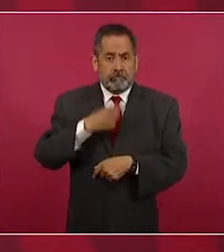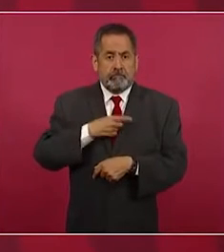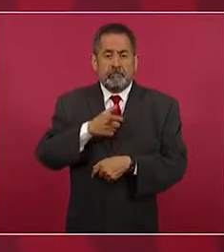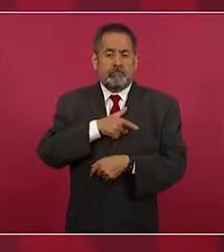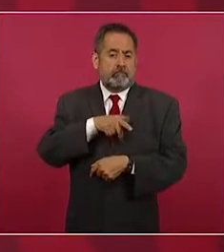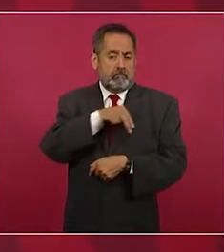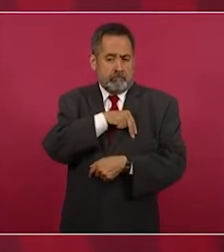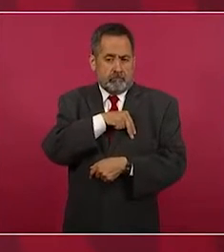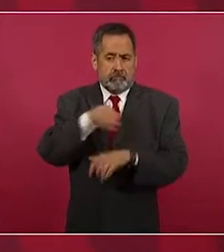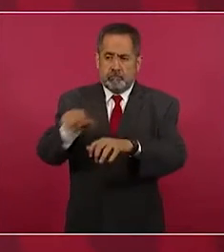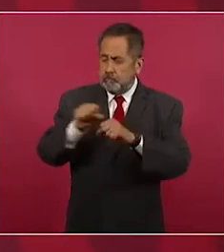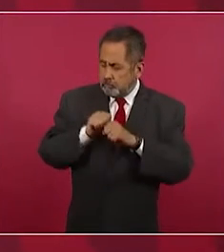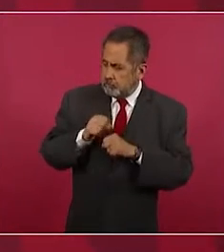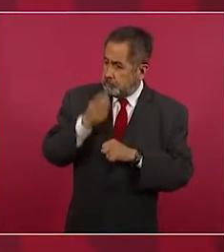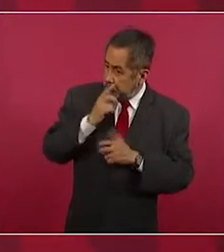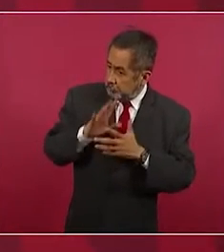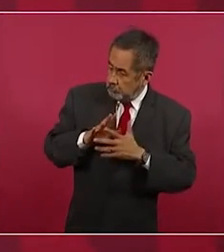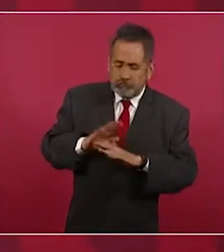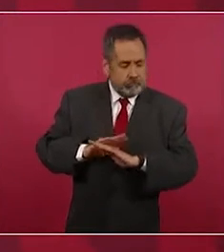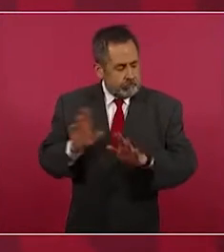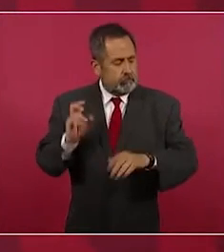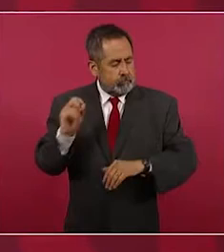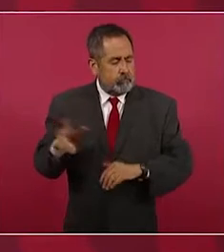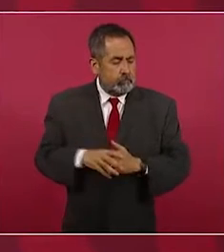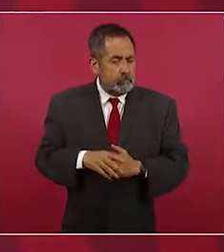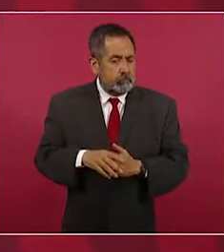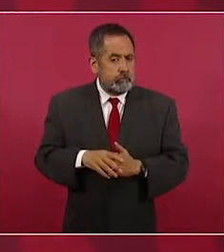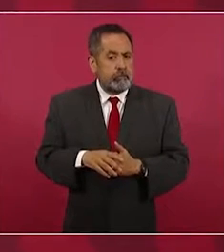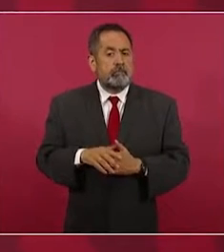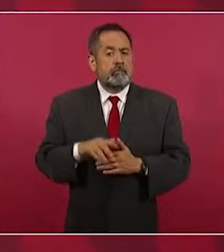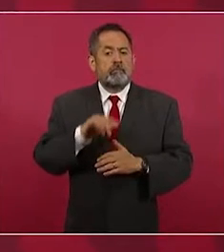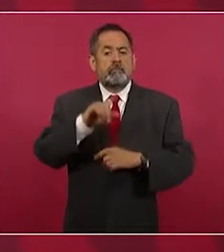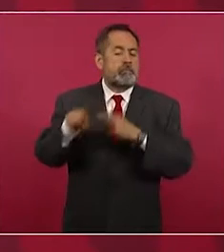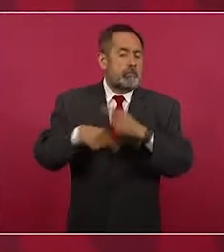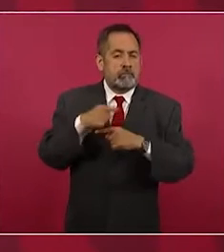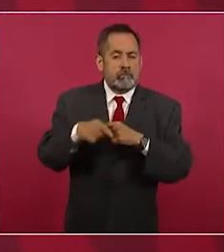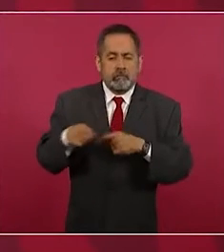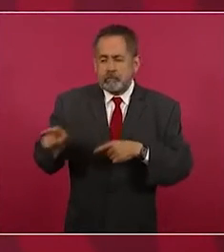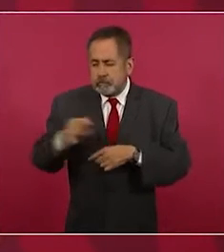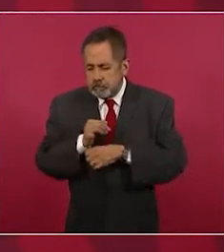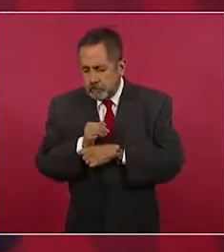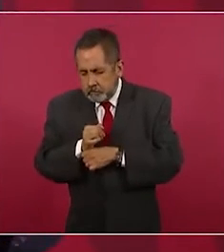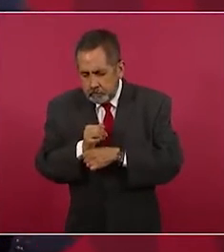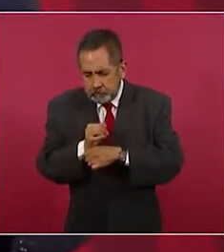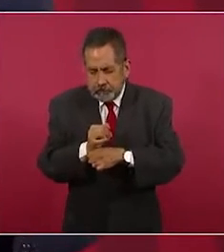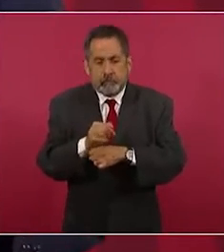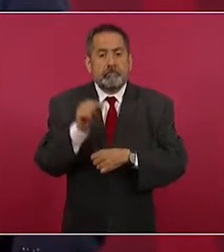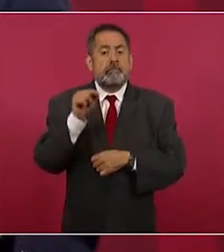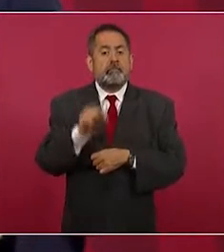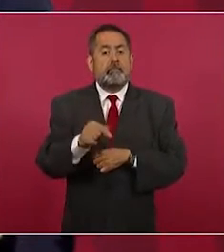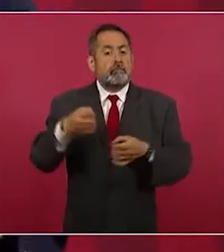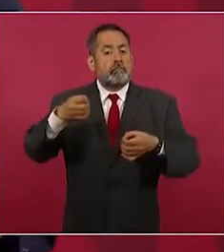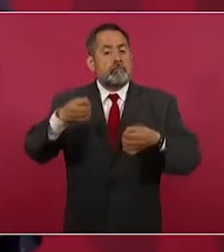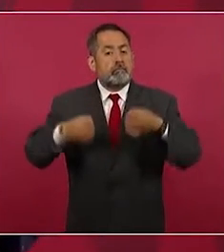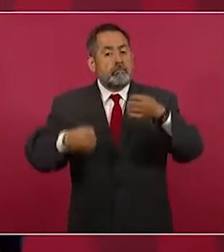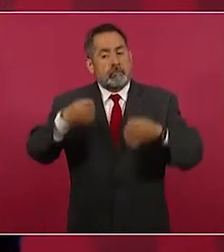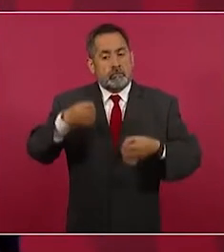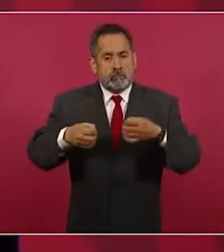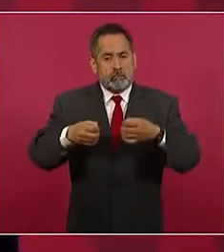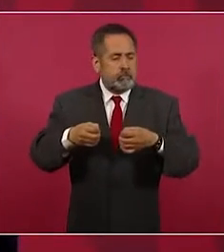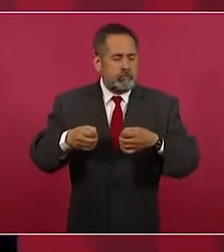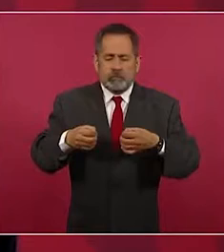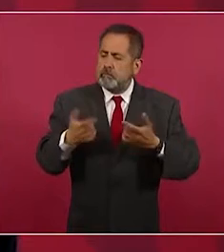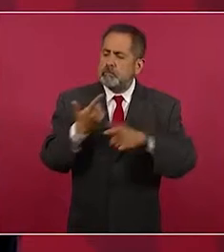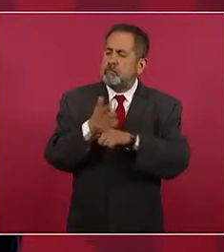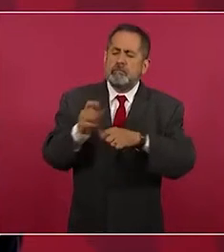luego que se lleva a cabo la investigación, el juez lo